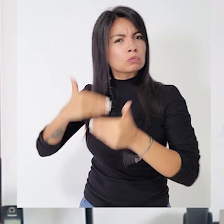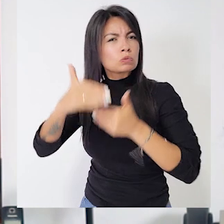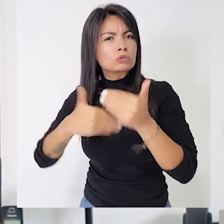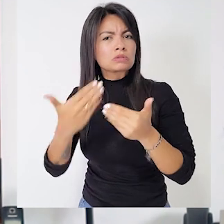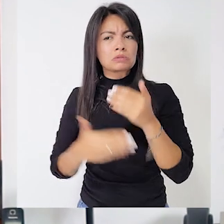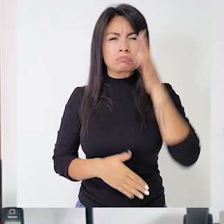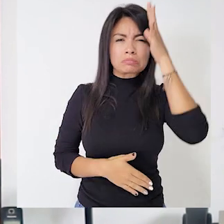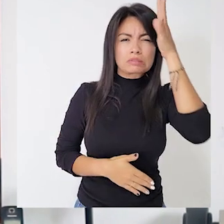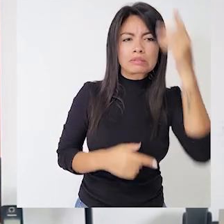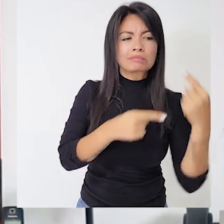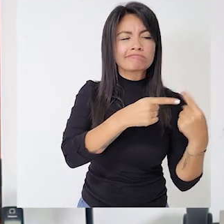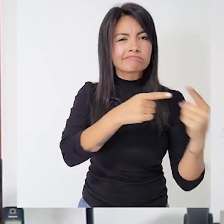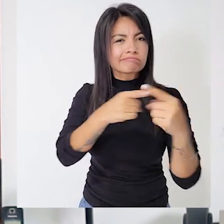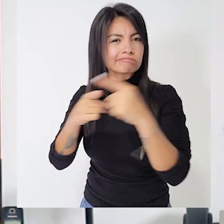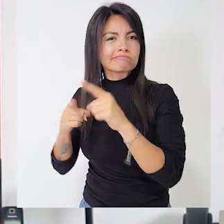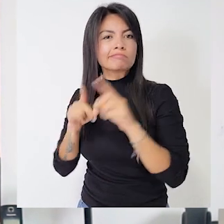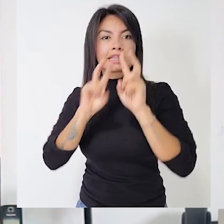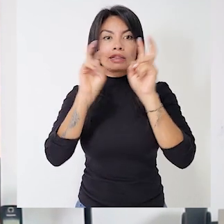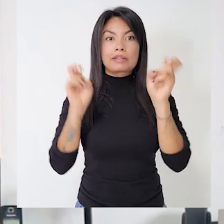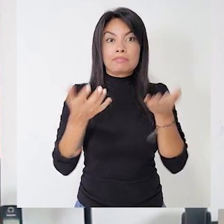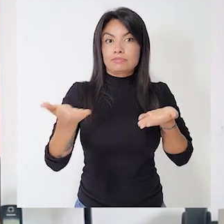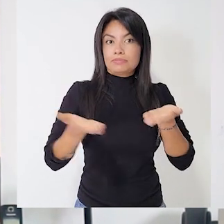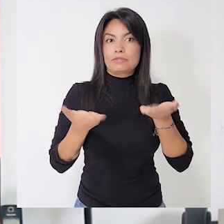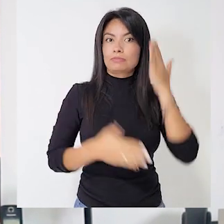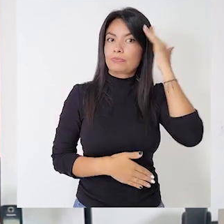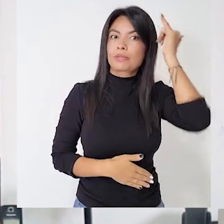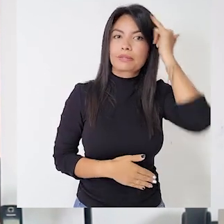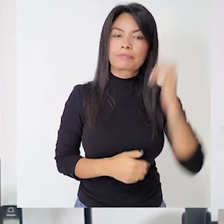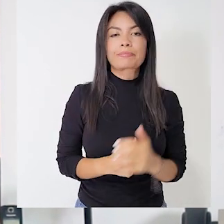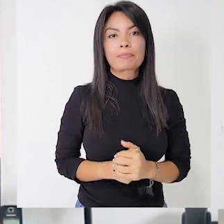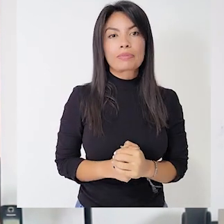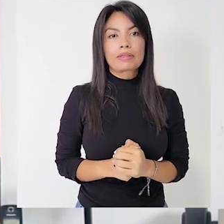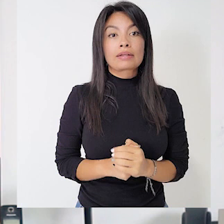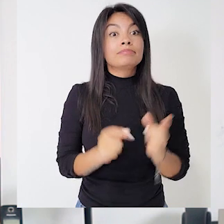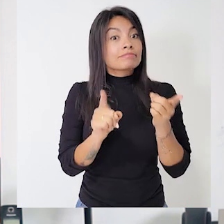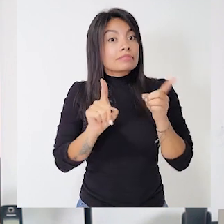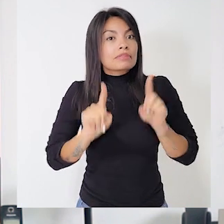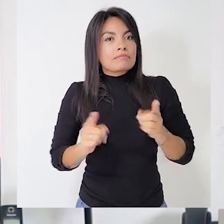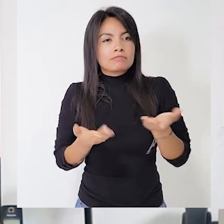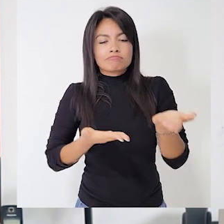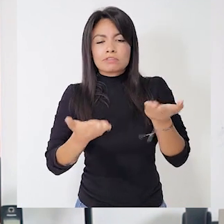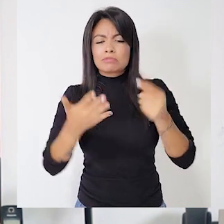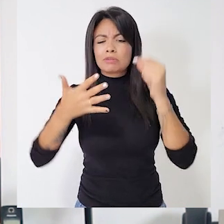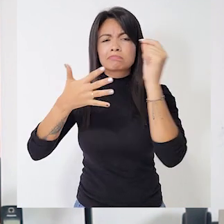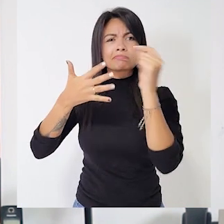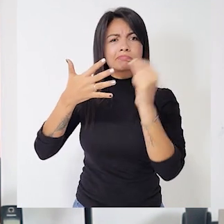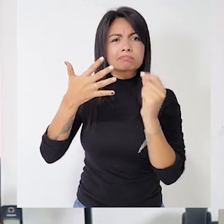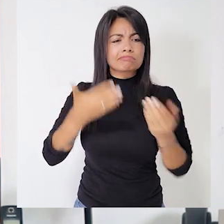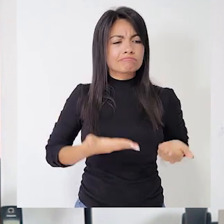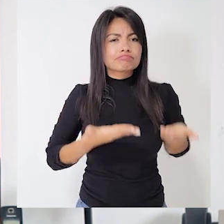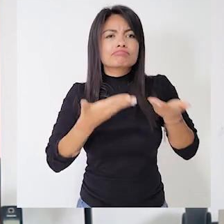las actividades lúdicas, todo lo que tiene que ver con los servicios, tanto académicos como aquellos